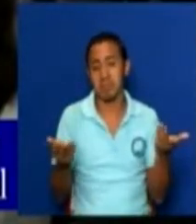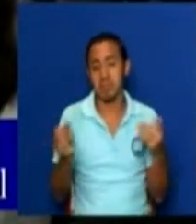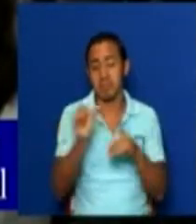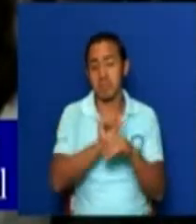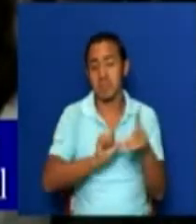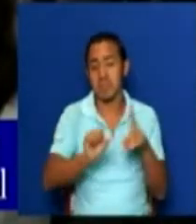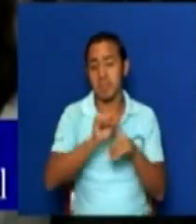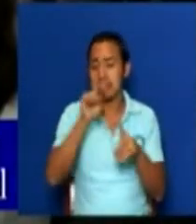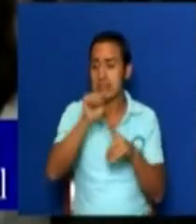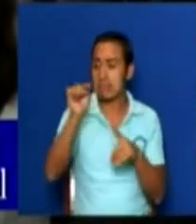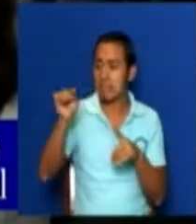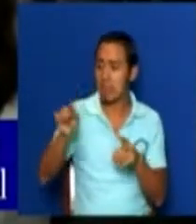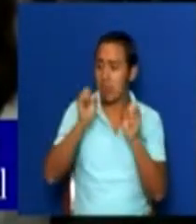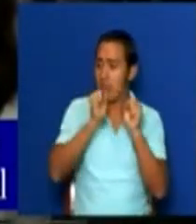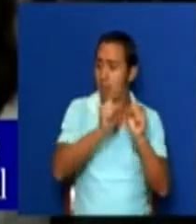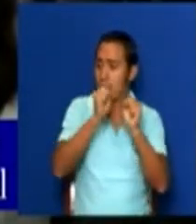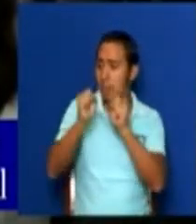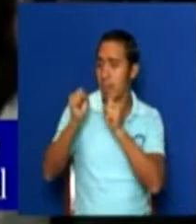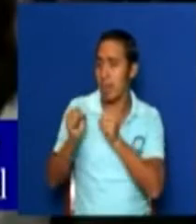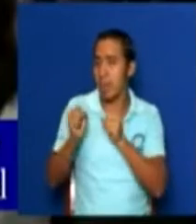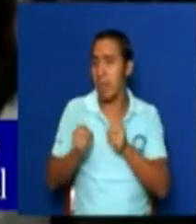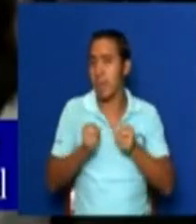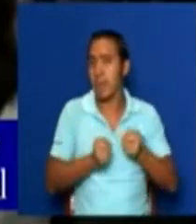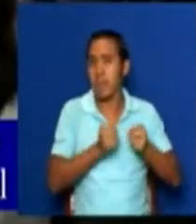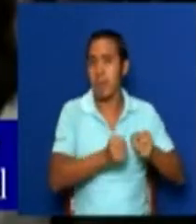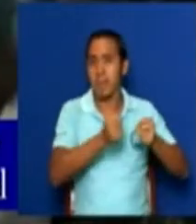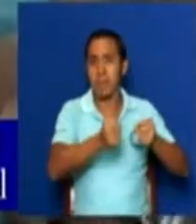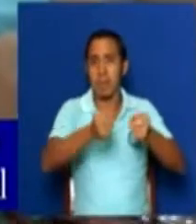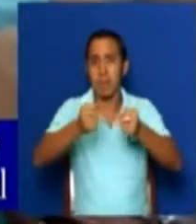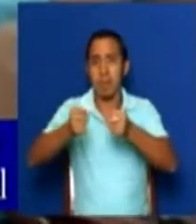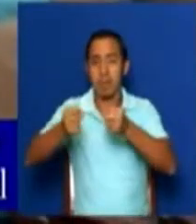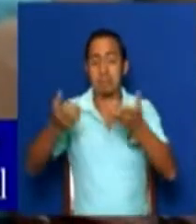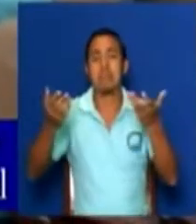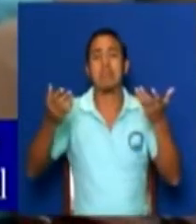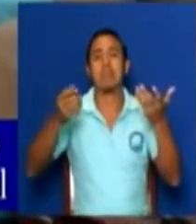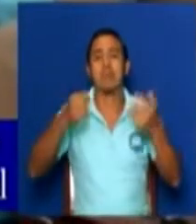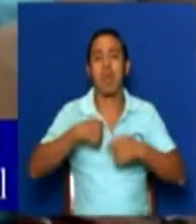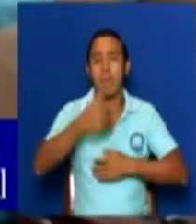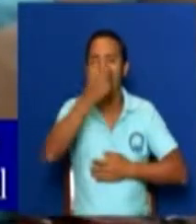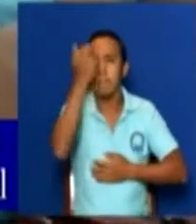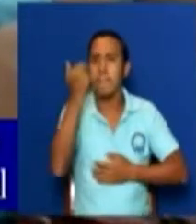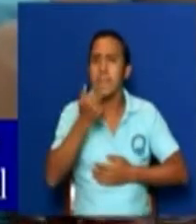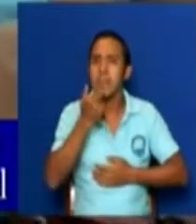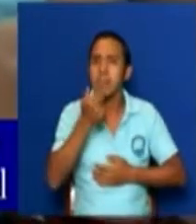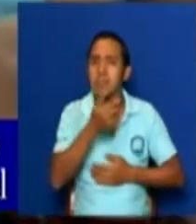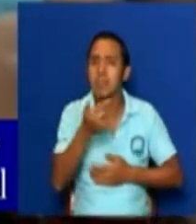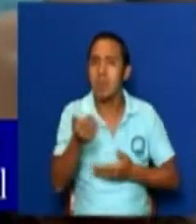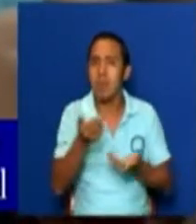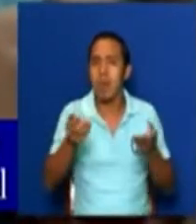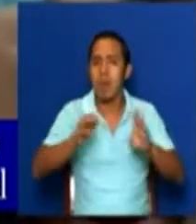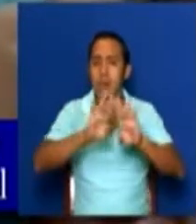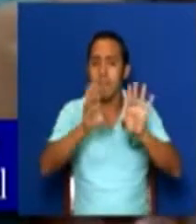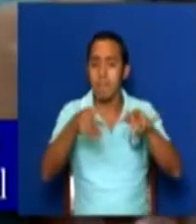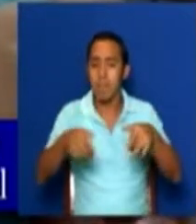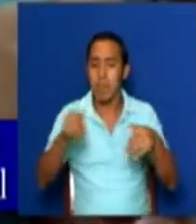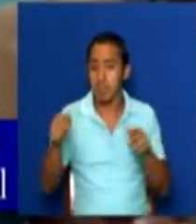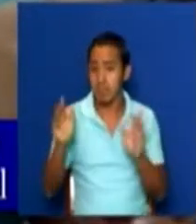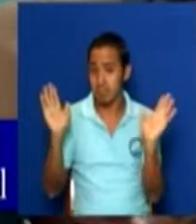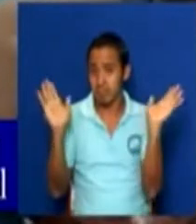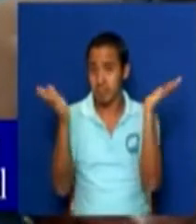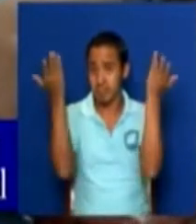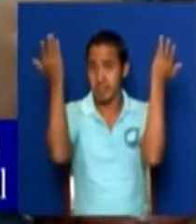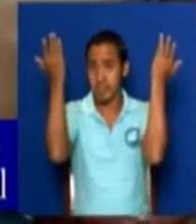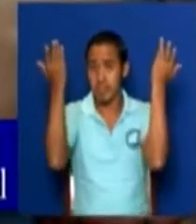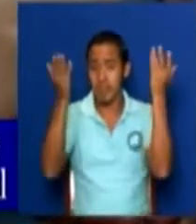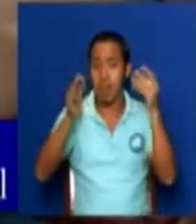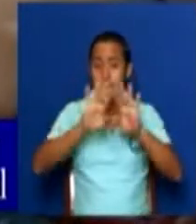asamblea mayoritariamente de hombres. Y hagámonos una pregunta, la población de mujeres es mayoritaria en Nicaragua, somos